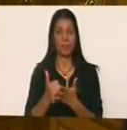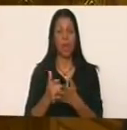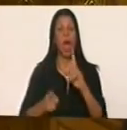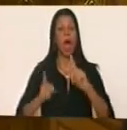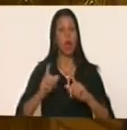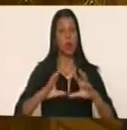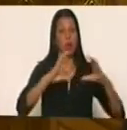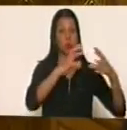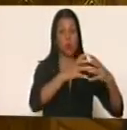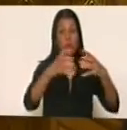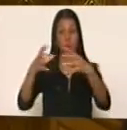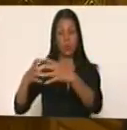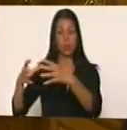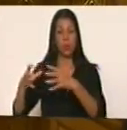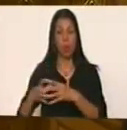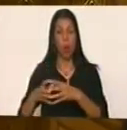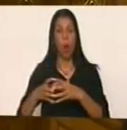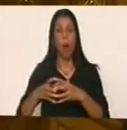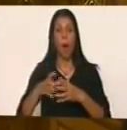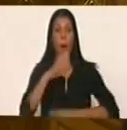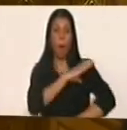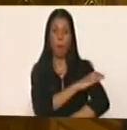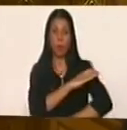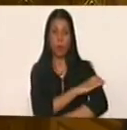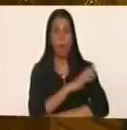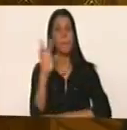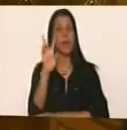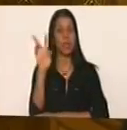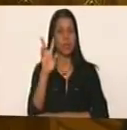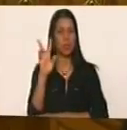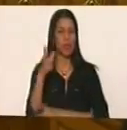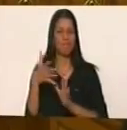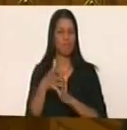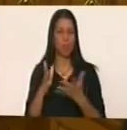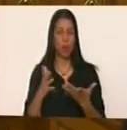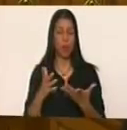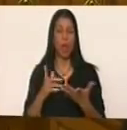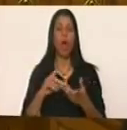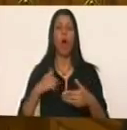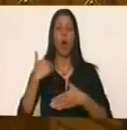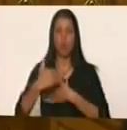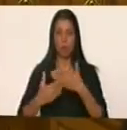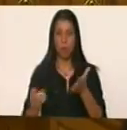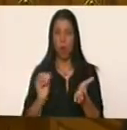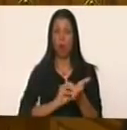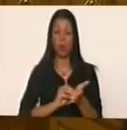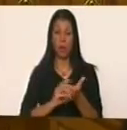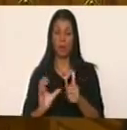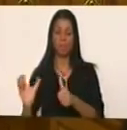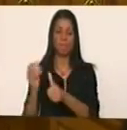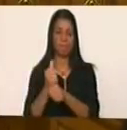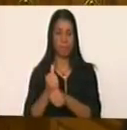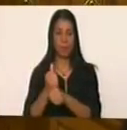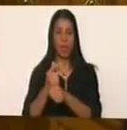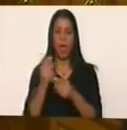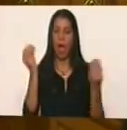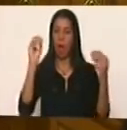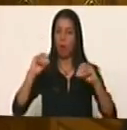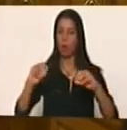sectores de la oposición venezolana a retomar el cauce de la